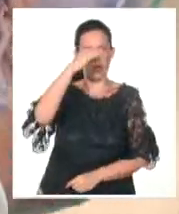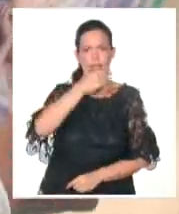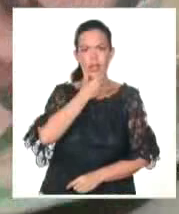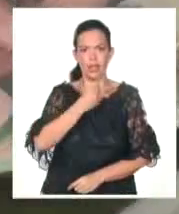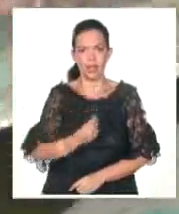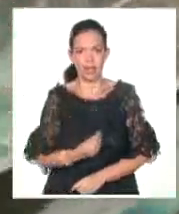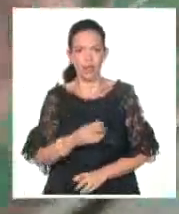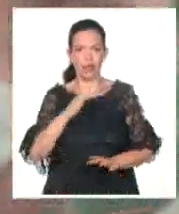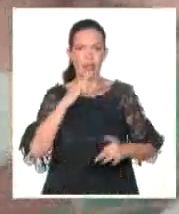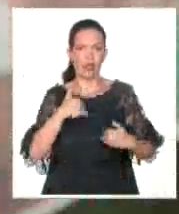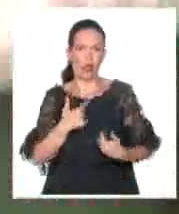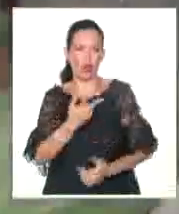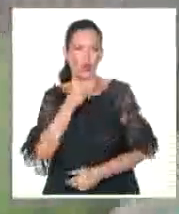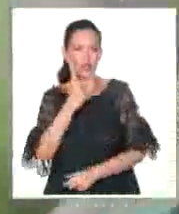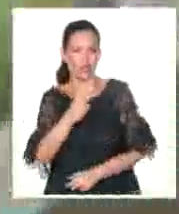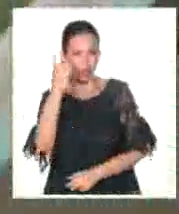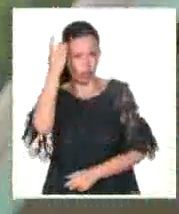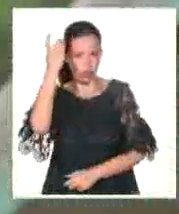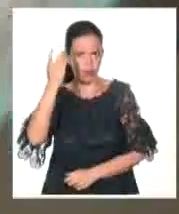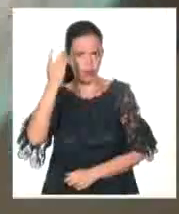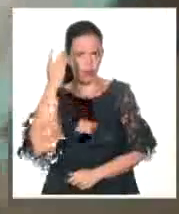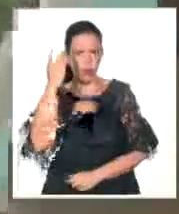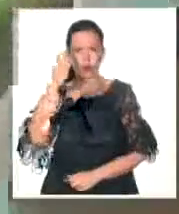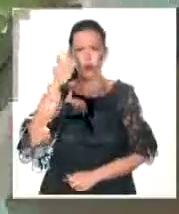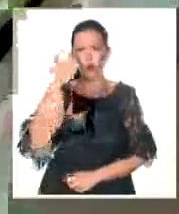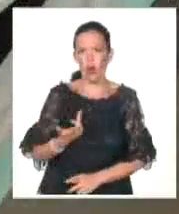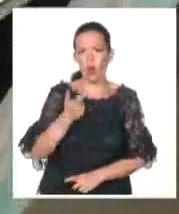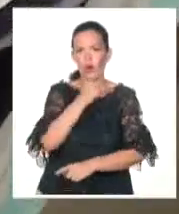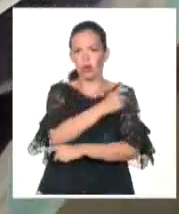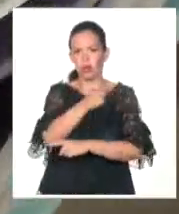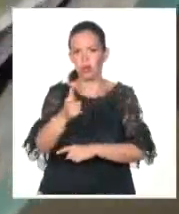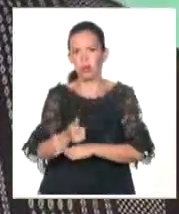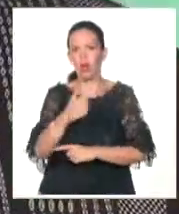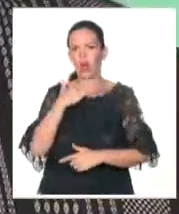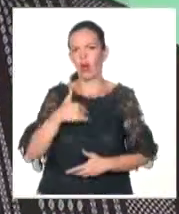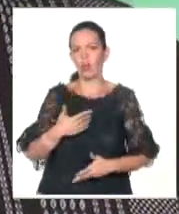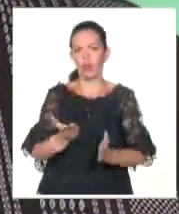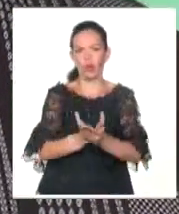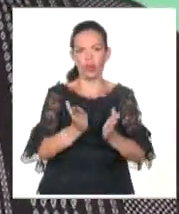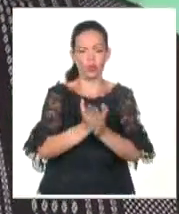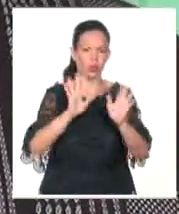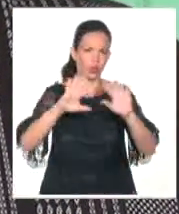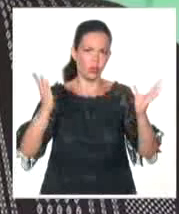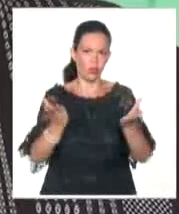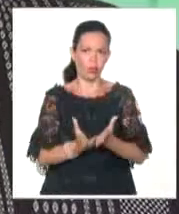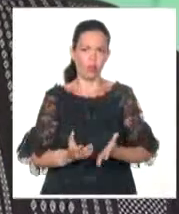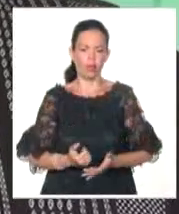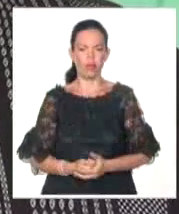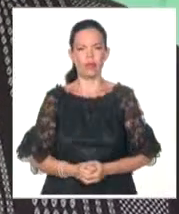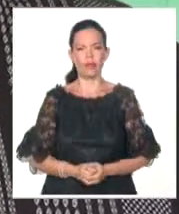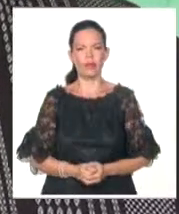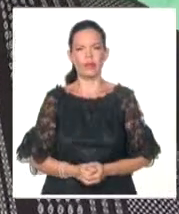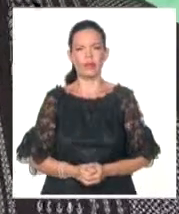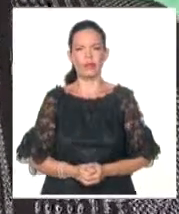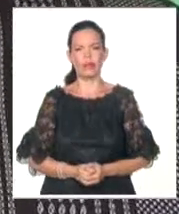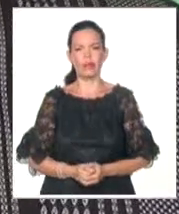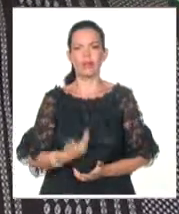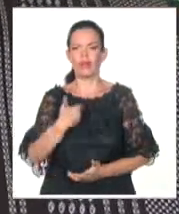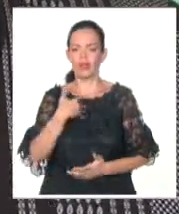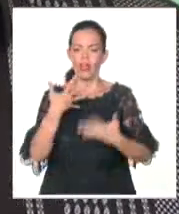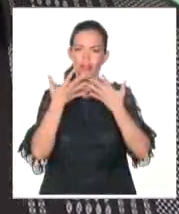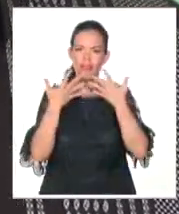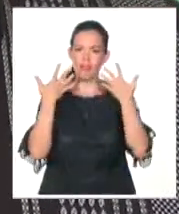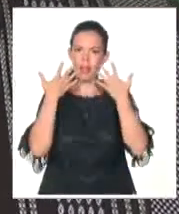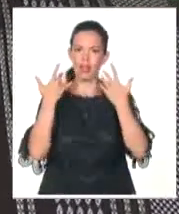donde reciben el cariño de una familia forjada por vínculos sentimentales. It's really been very moving to be here and visit the